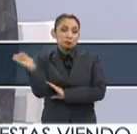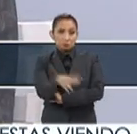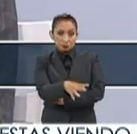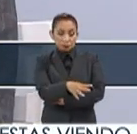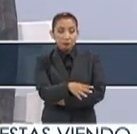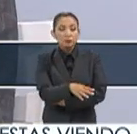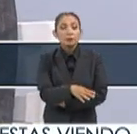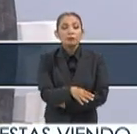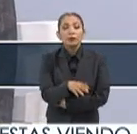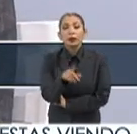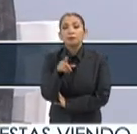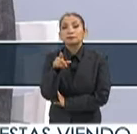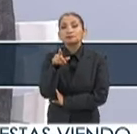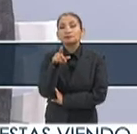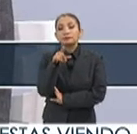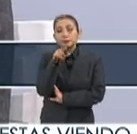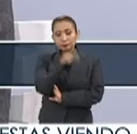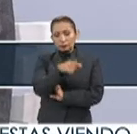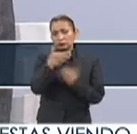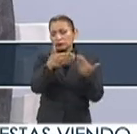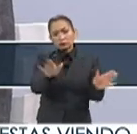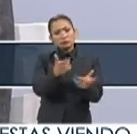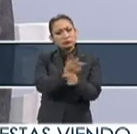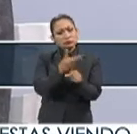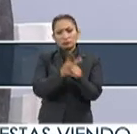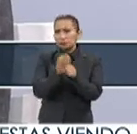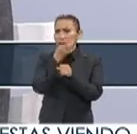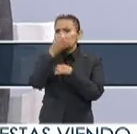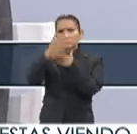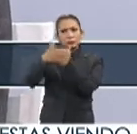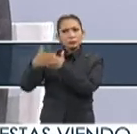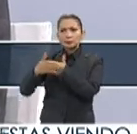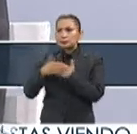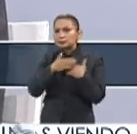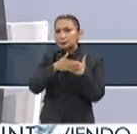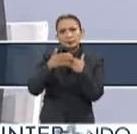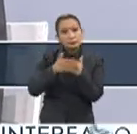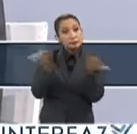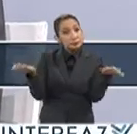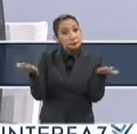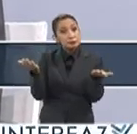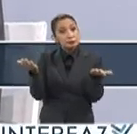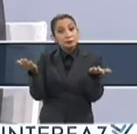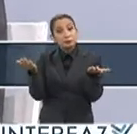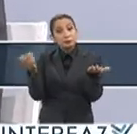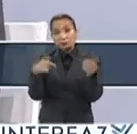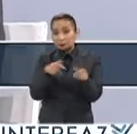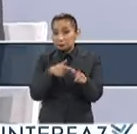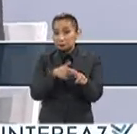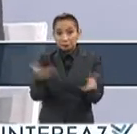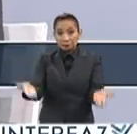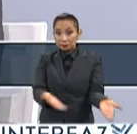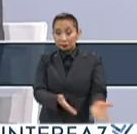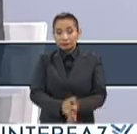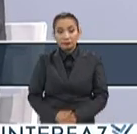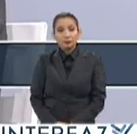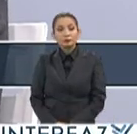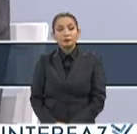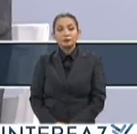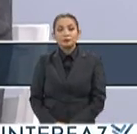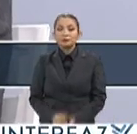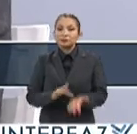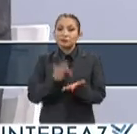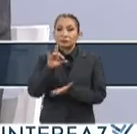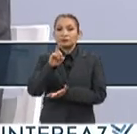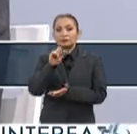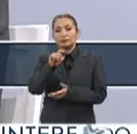bien. Entonces, está abierta la convocatoria y pues adelante. Perfecto.